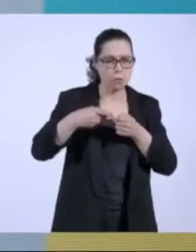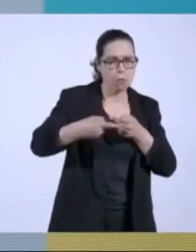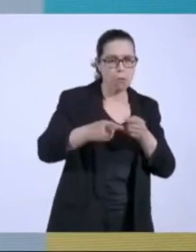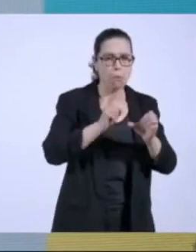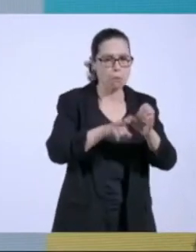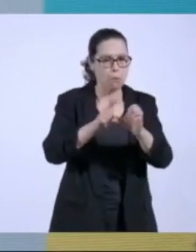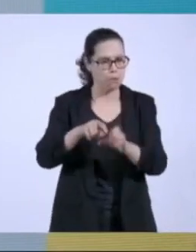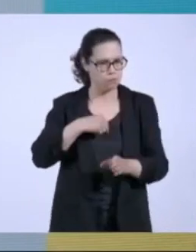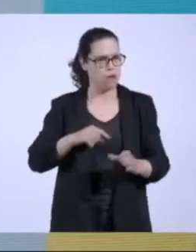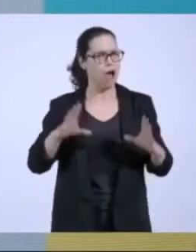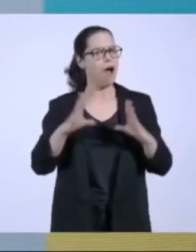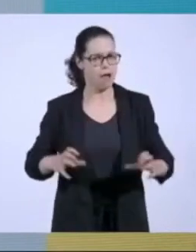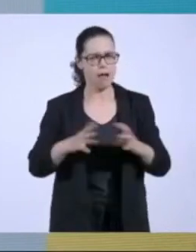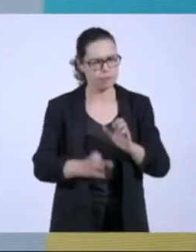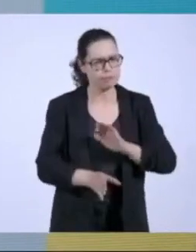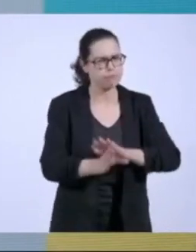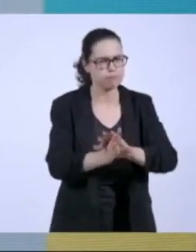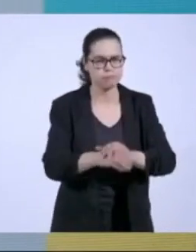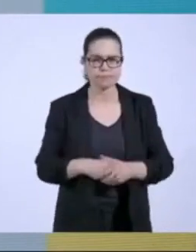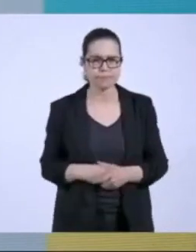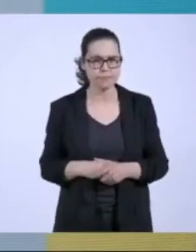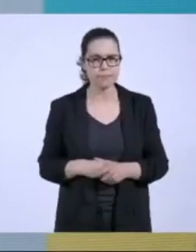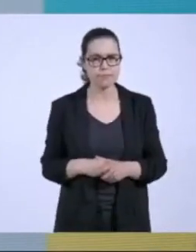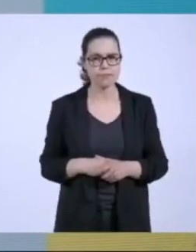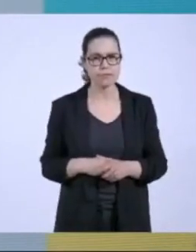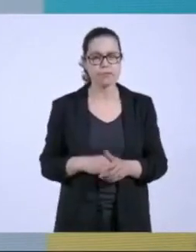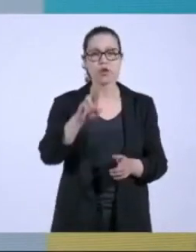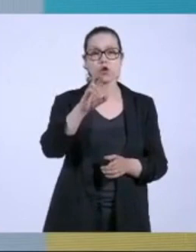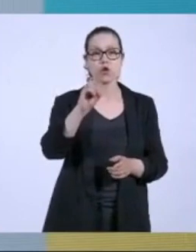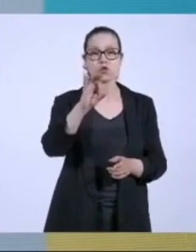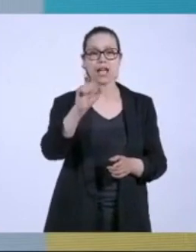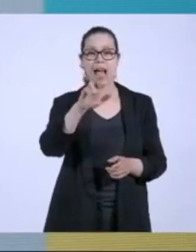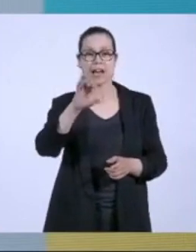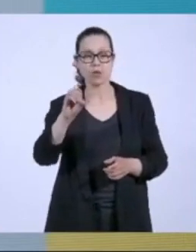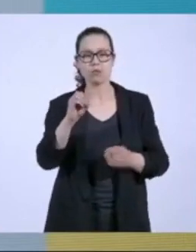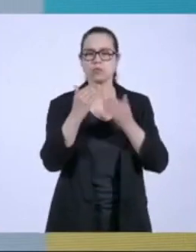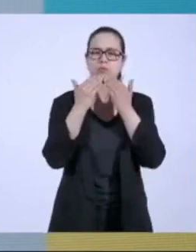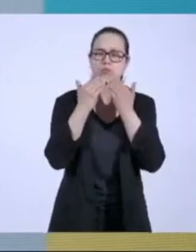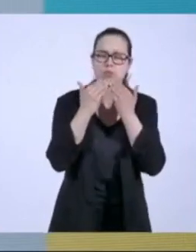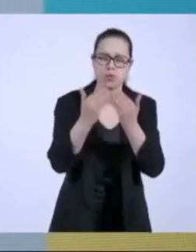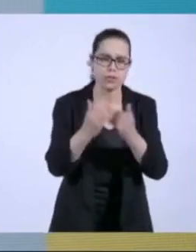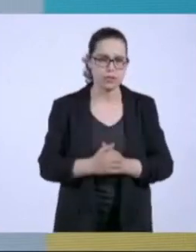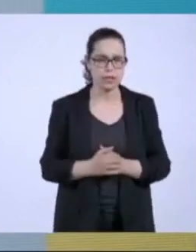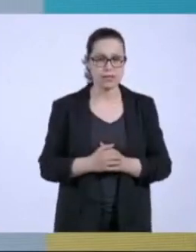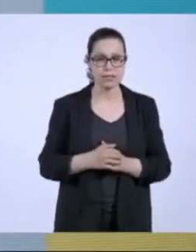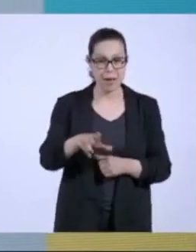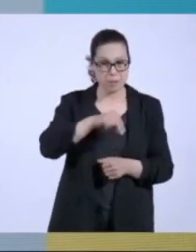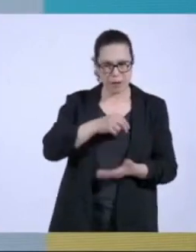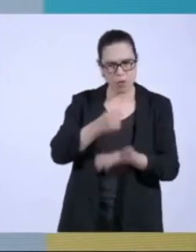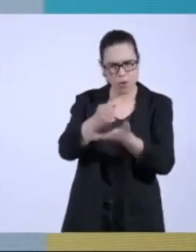folgos tampouco. Moitas gracias, Rosario. Eras ti a que debías de estar aquí.